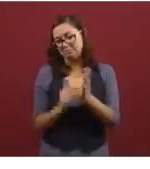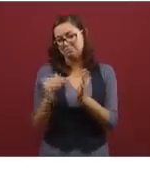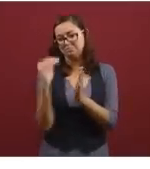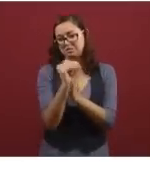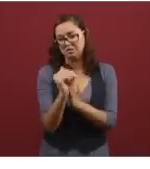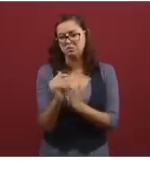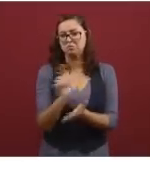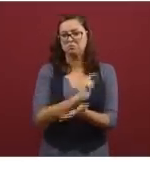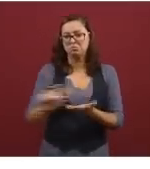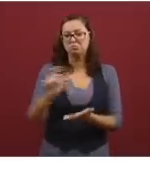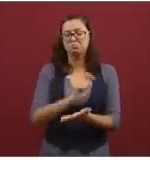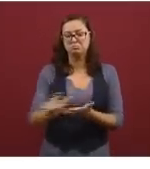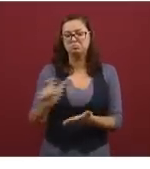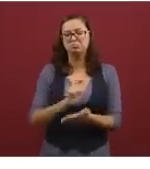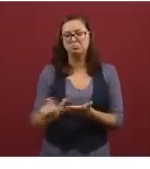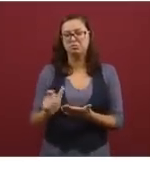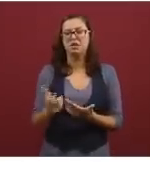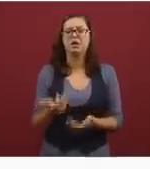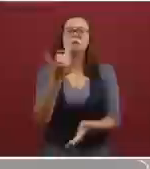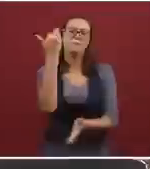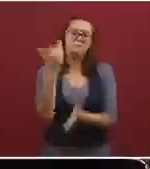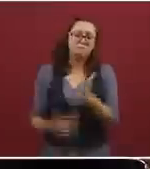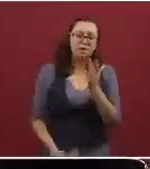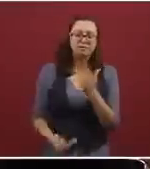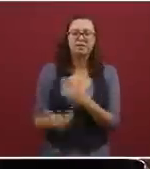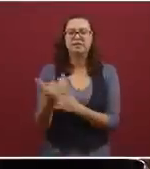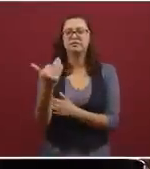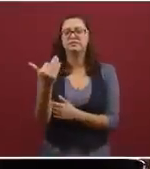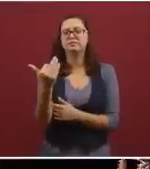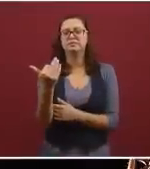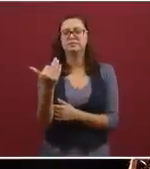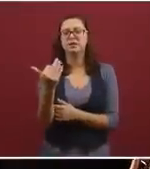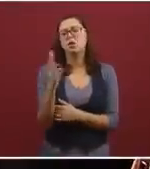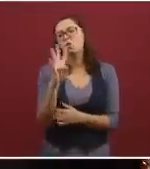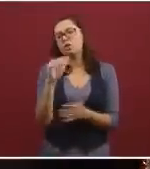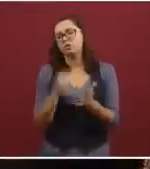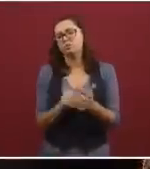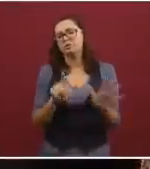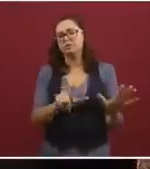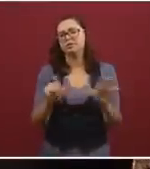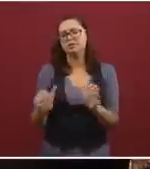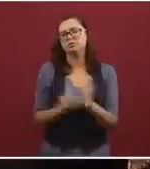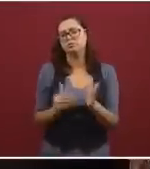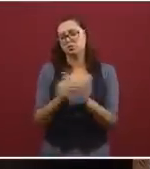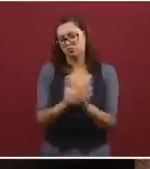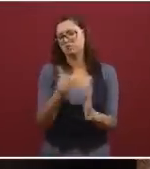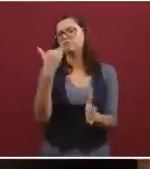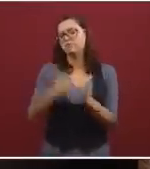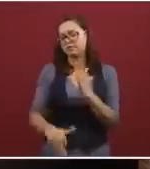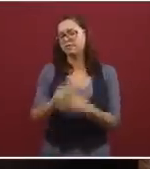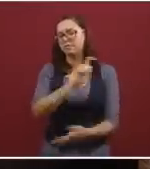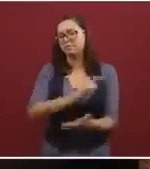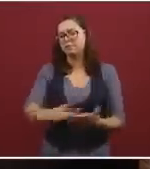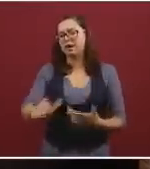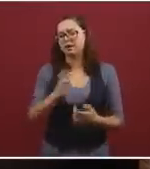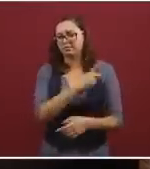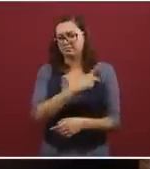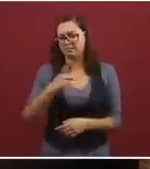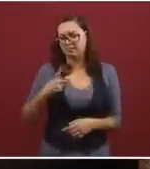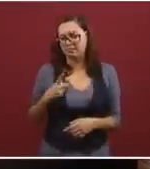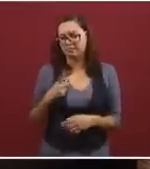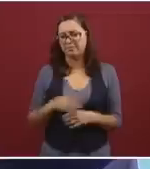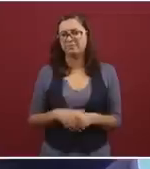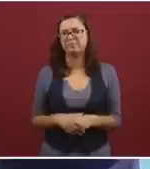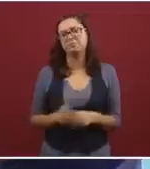están pagados, faltan alrededor de 4.700 millones porque se